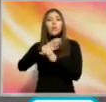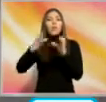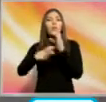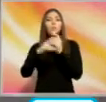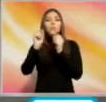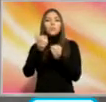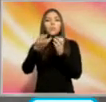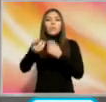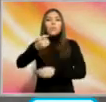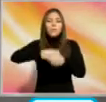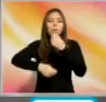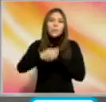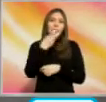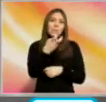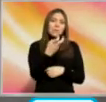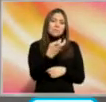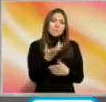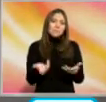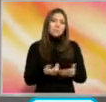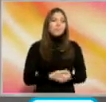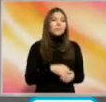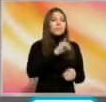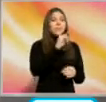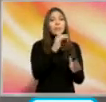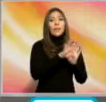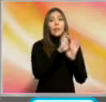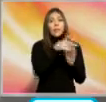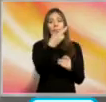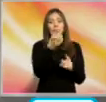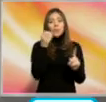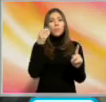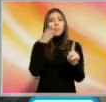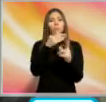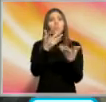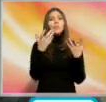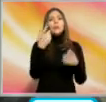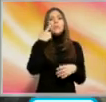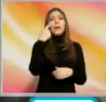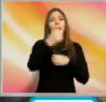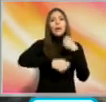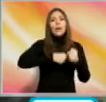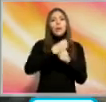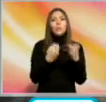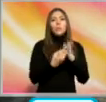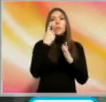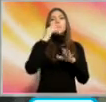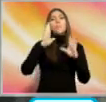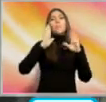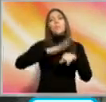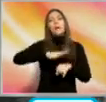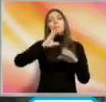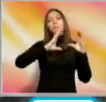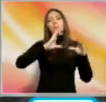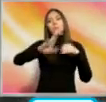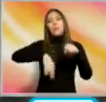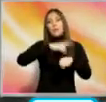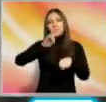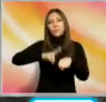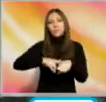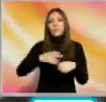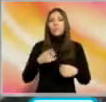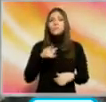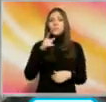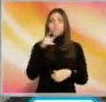propósito, precisamente, esto puede ser un buen propósito de año nuevo, el ser un poco más ambientalistas, ecológicos. Pero tú nos traías